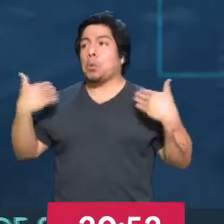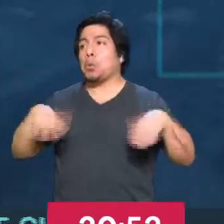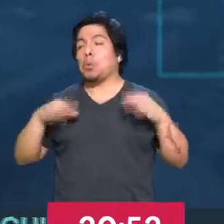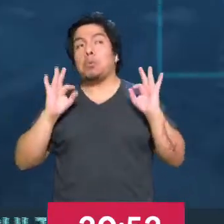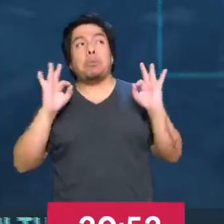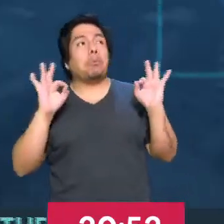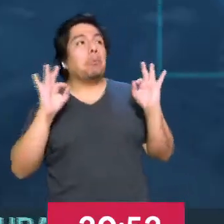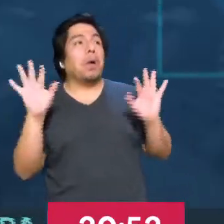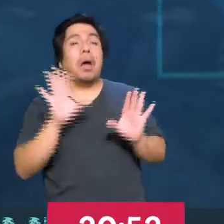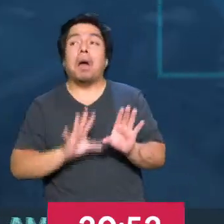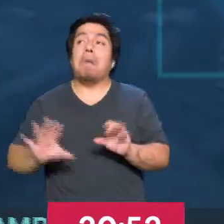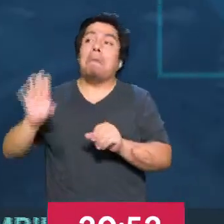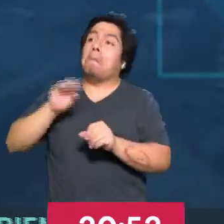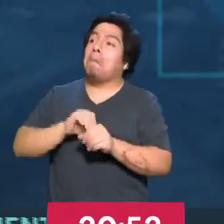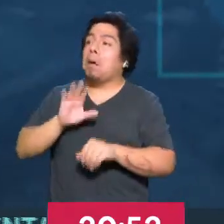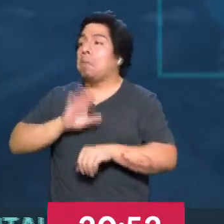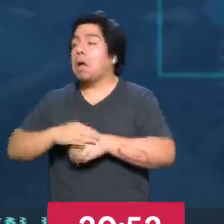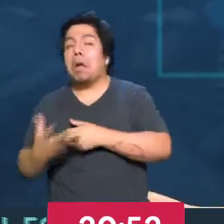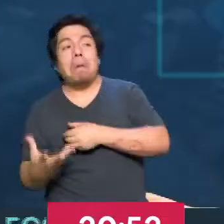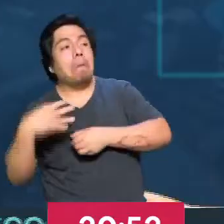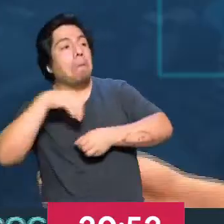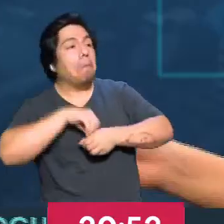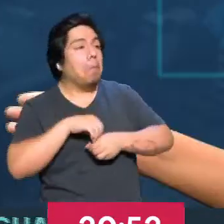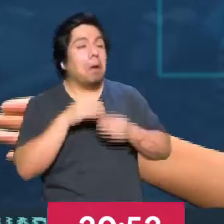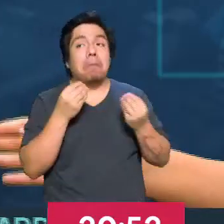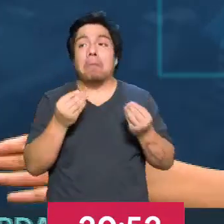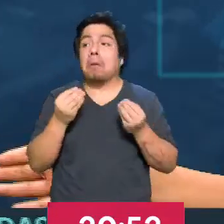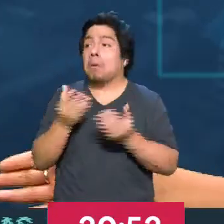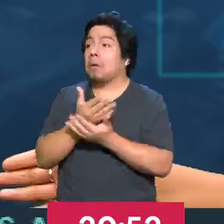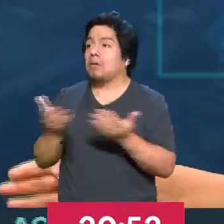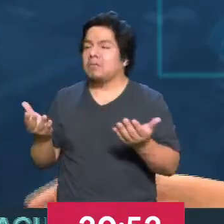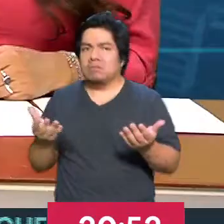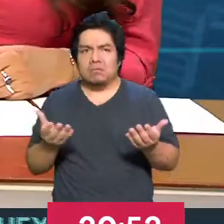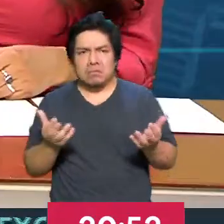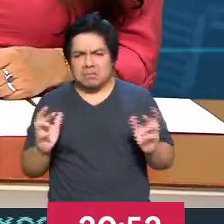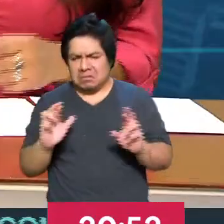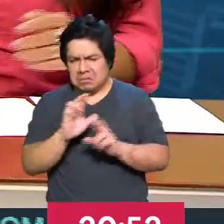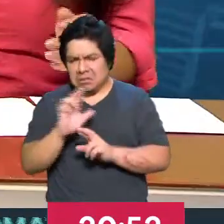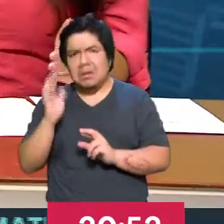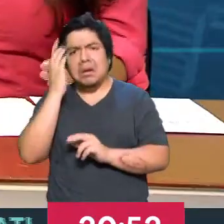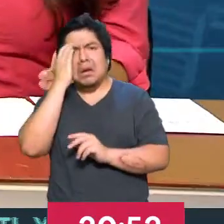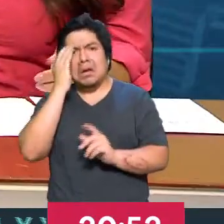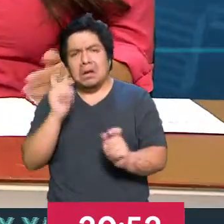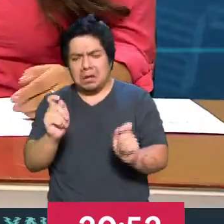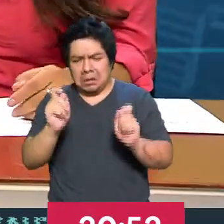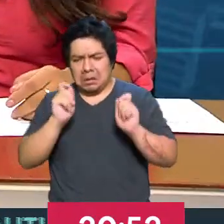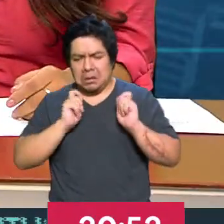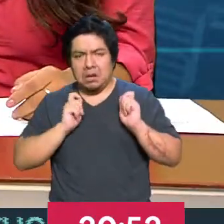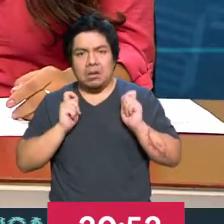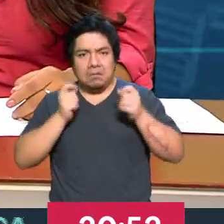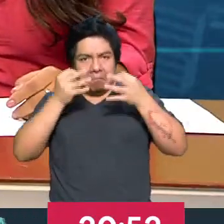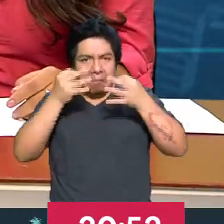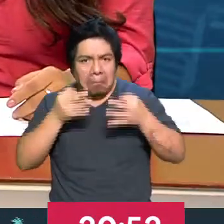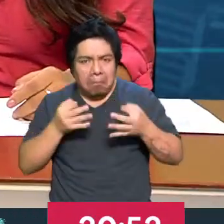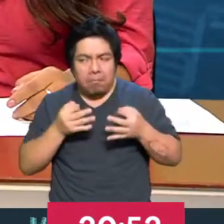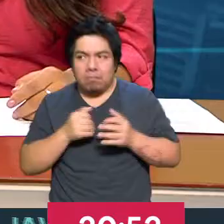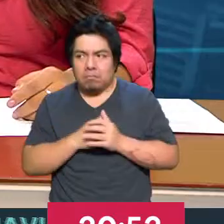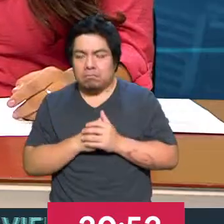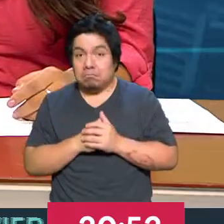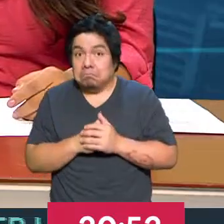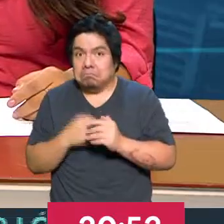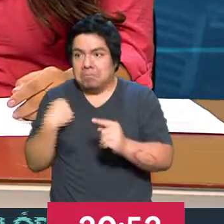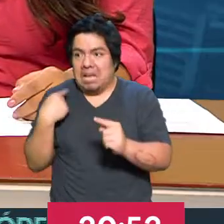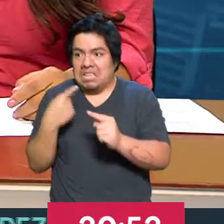incluyentes del sector financiero. Y de hecho, pues, ha recibido reconocimientos. Sí, ¿no? O sea, presumen tener el 10 perfecto durante más de